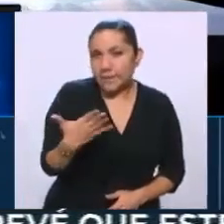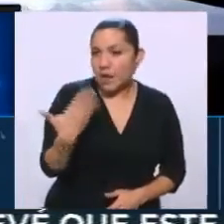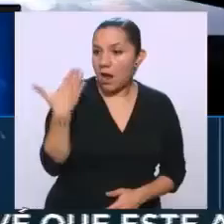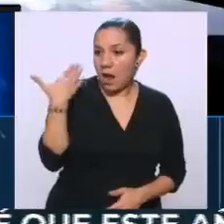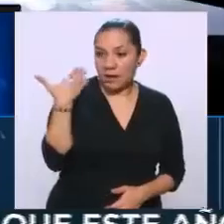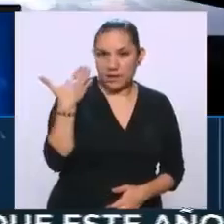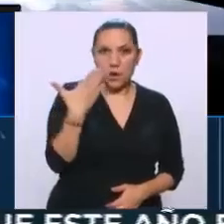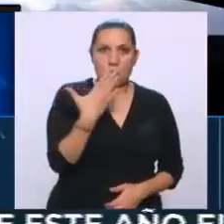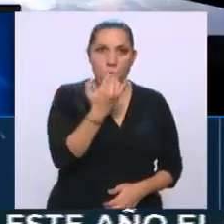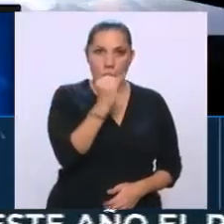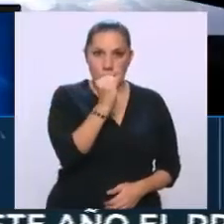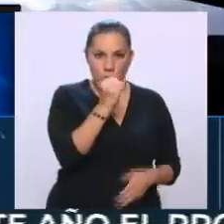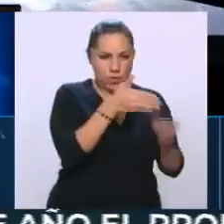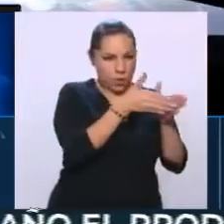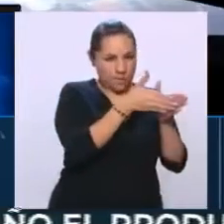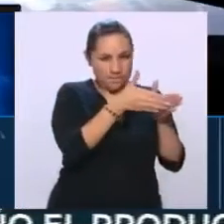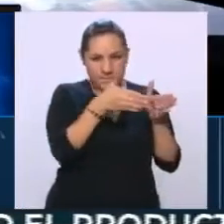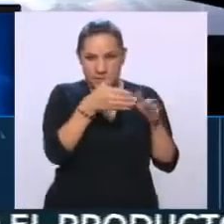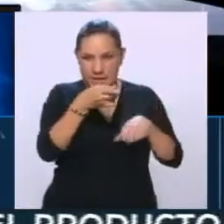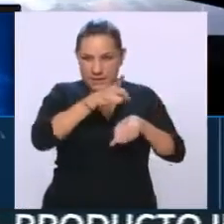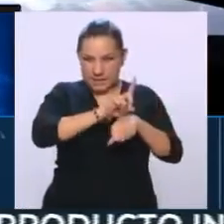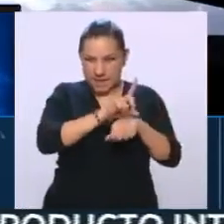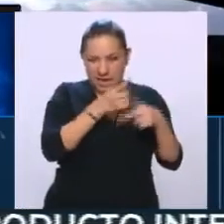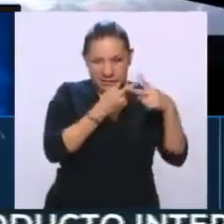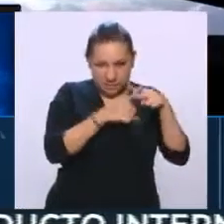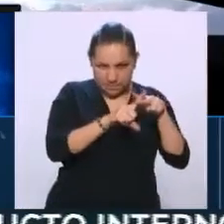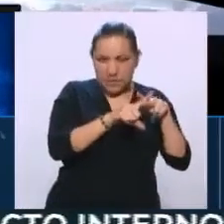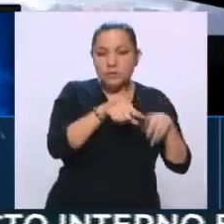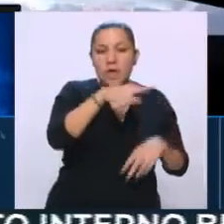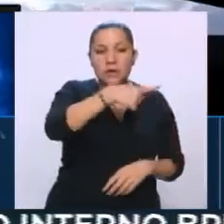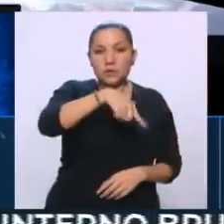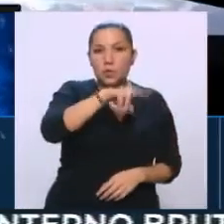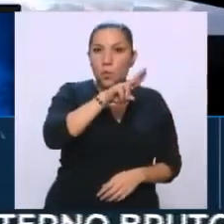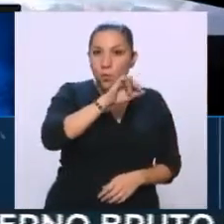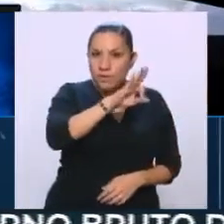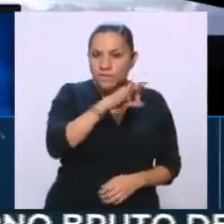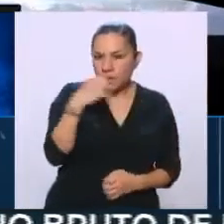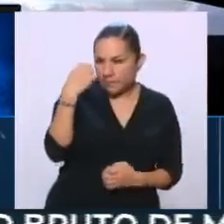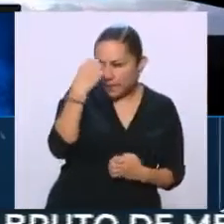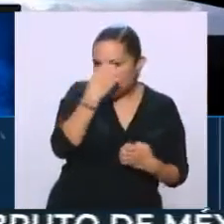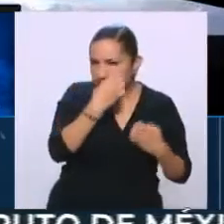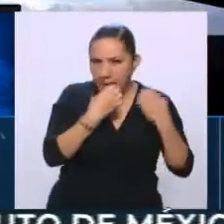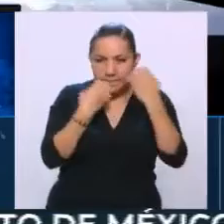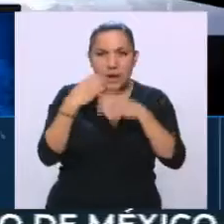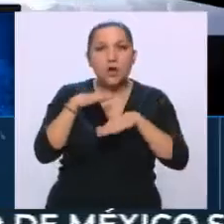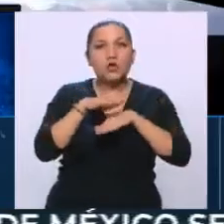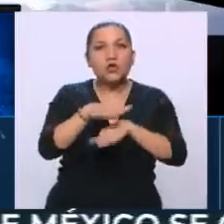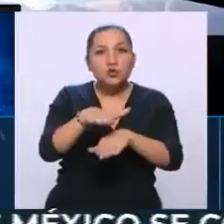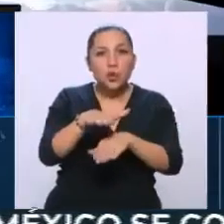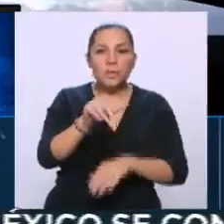junio, la Unidad de Inteligencia Financiera realizó el famoso operativo Agave Azul, que consistió